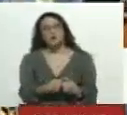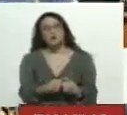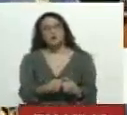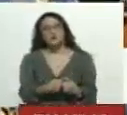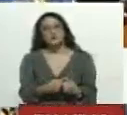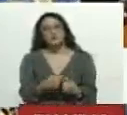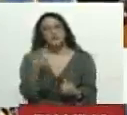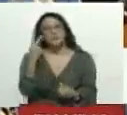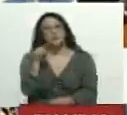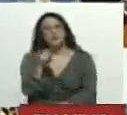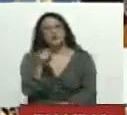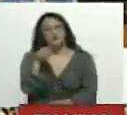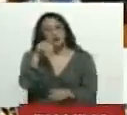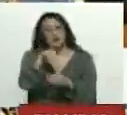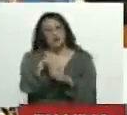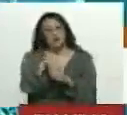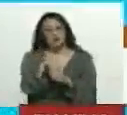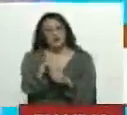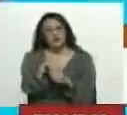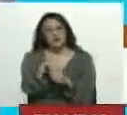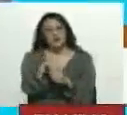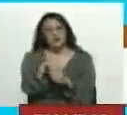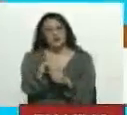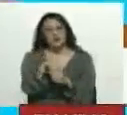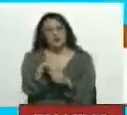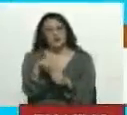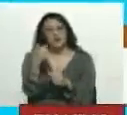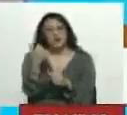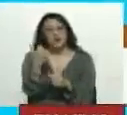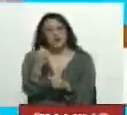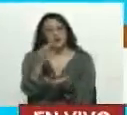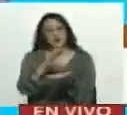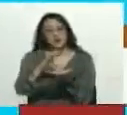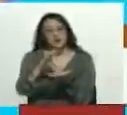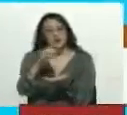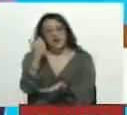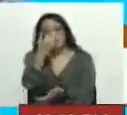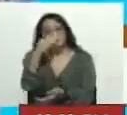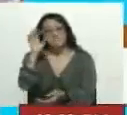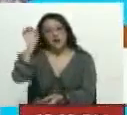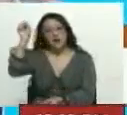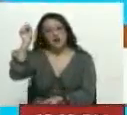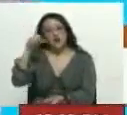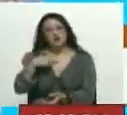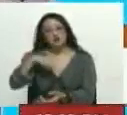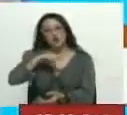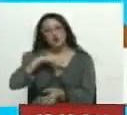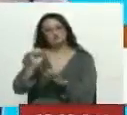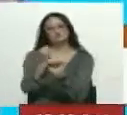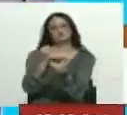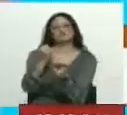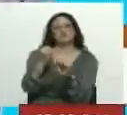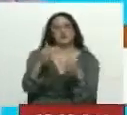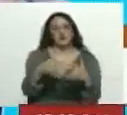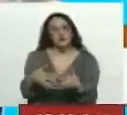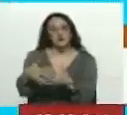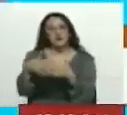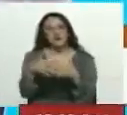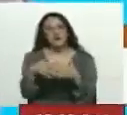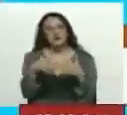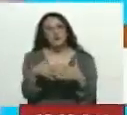y por eso dentro del imperio tomamos la bandera antiimperialista y decimos que los Estados Unidos